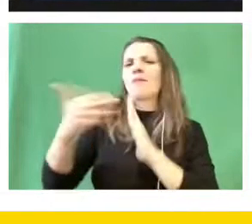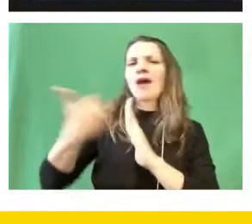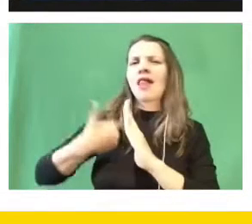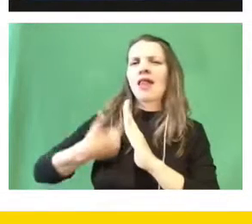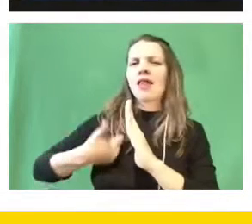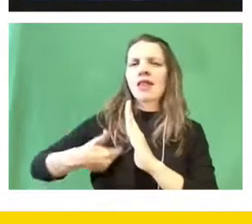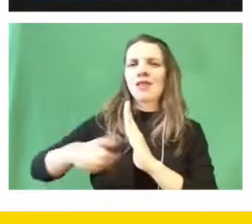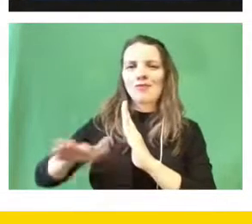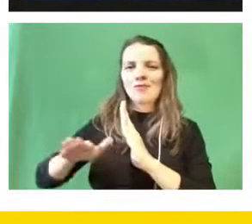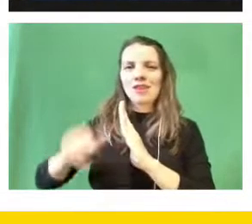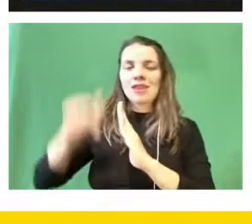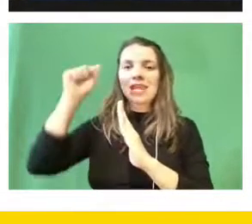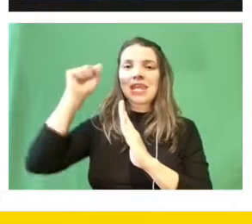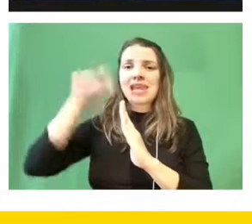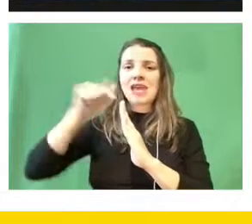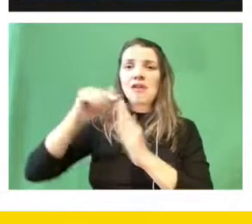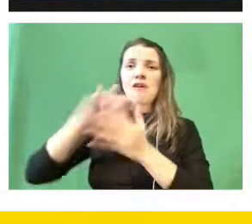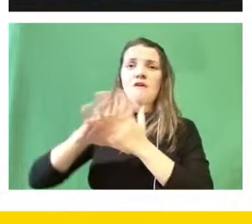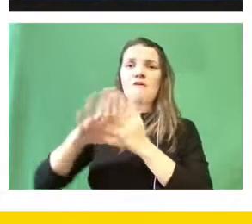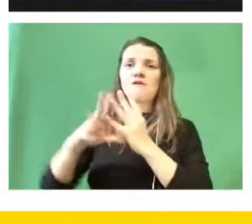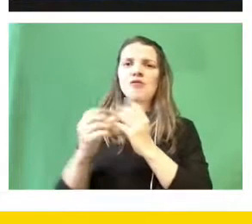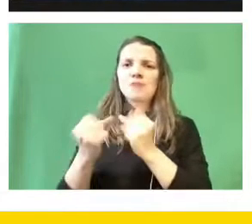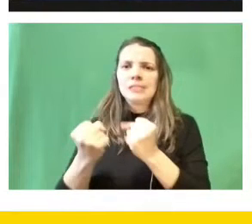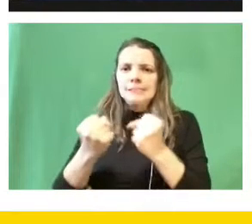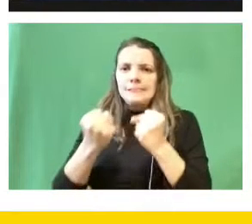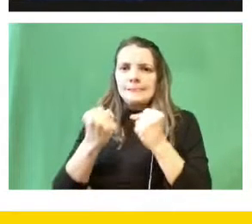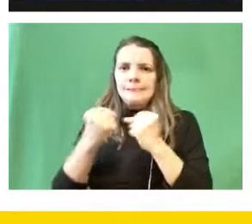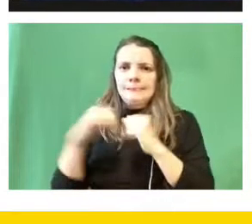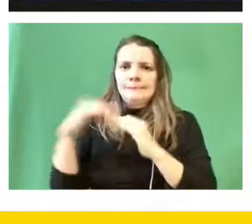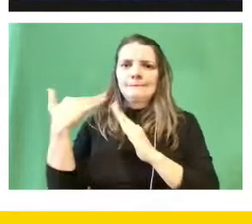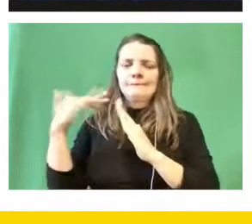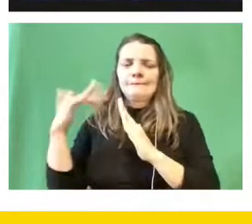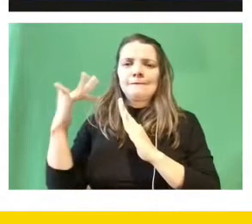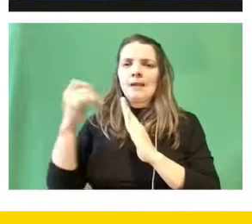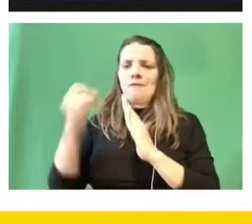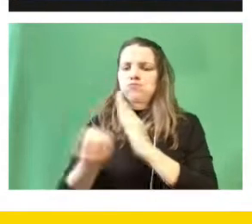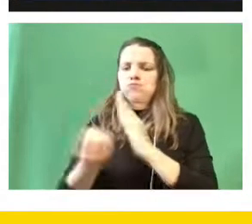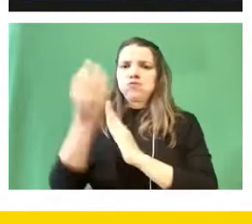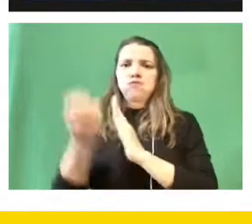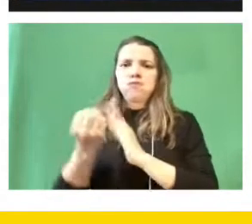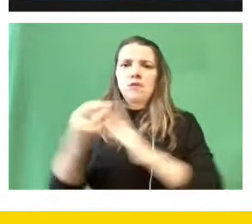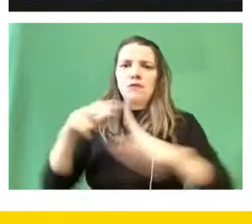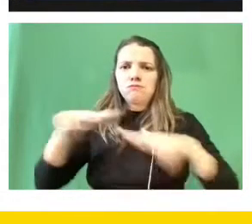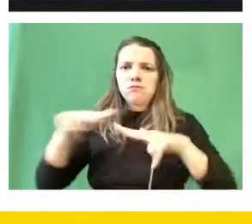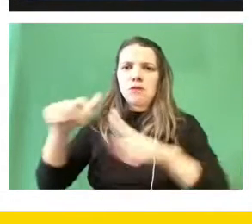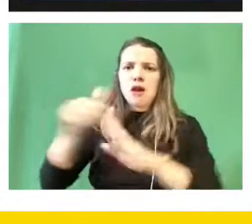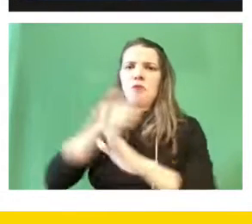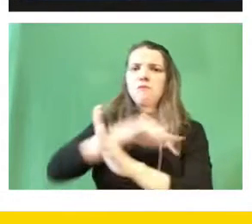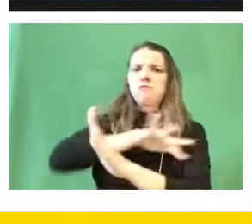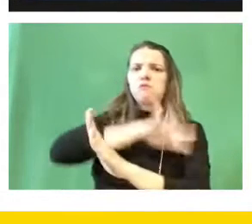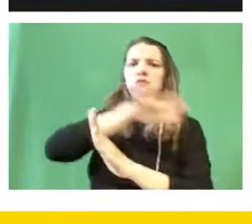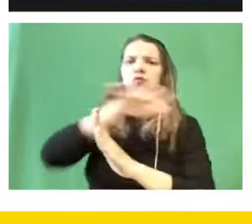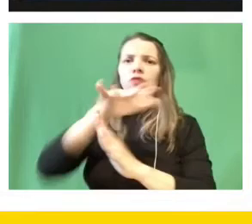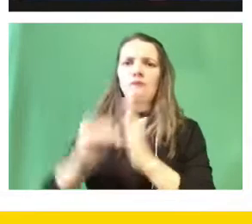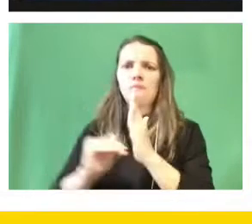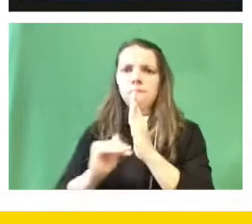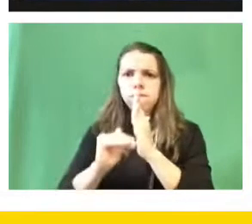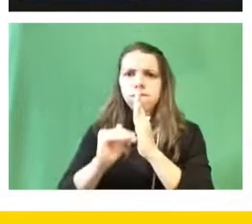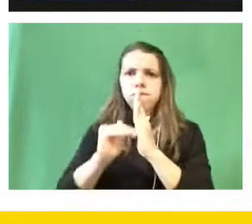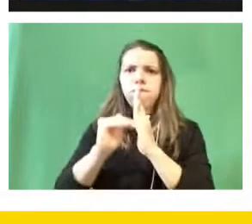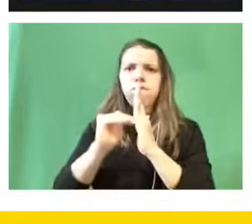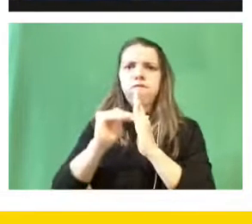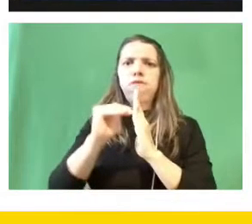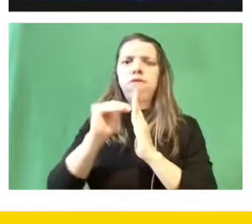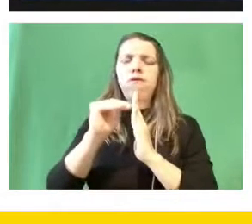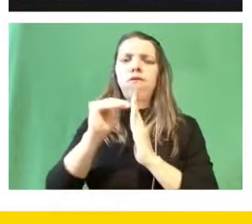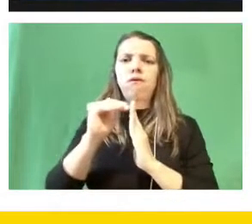intensos en poco lapso de tiempo y por lo tanto su escala, por su intensidad, resulta tener en el fondo un efecto